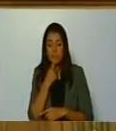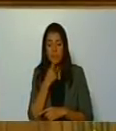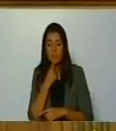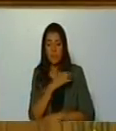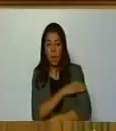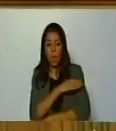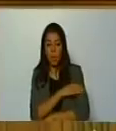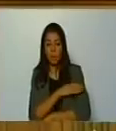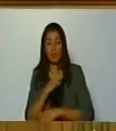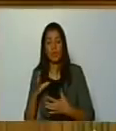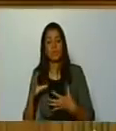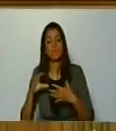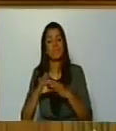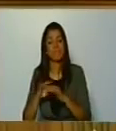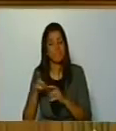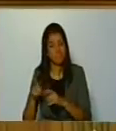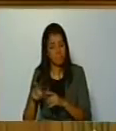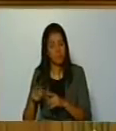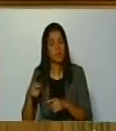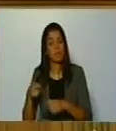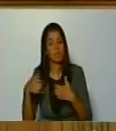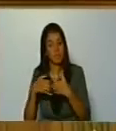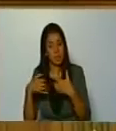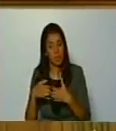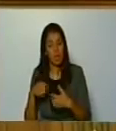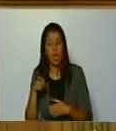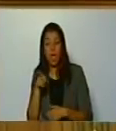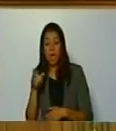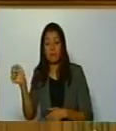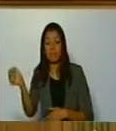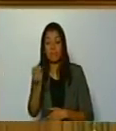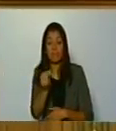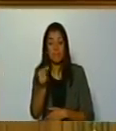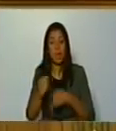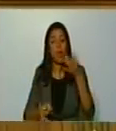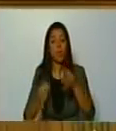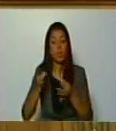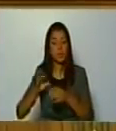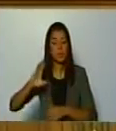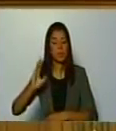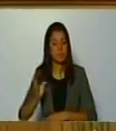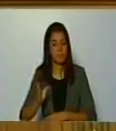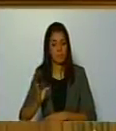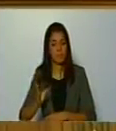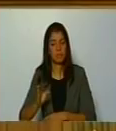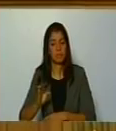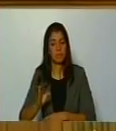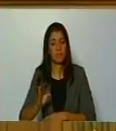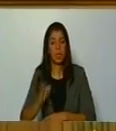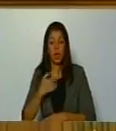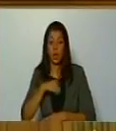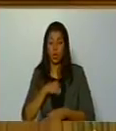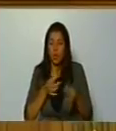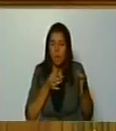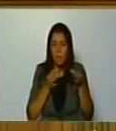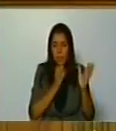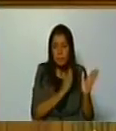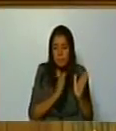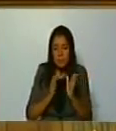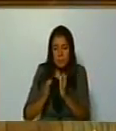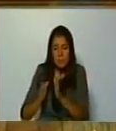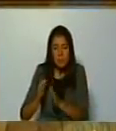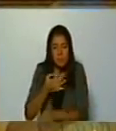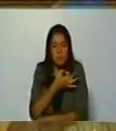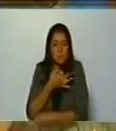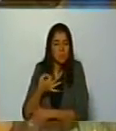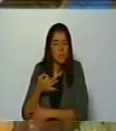a que pueda ser objeto de un proceso penal ordinario. Y esto se ha hecho de manera impecable. ¿Por qué? Porque se han